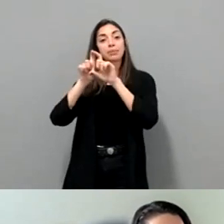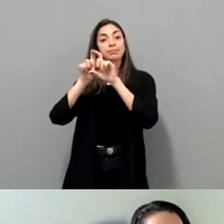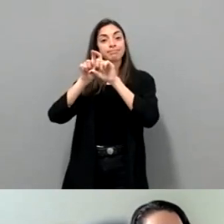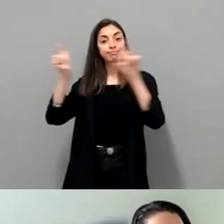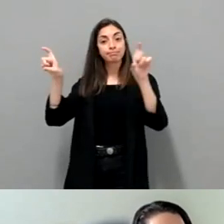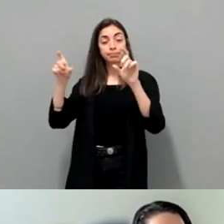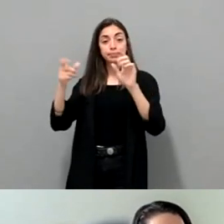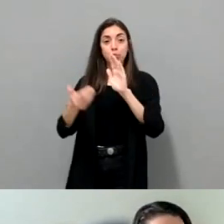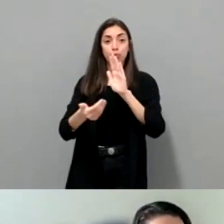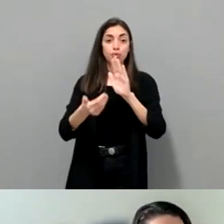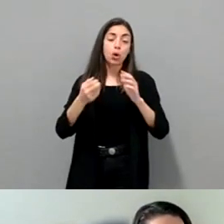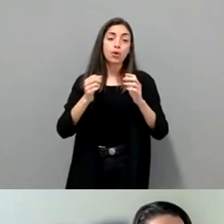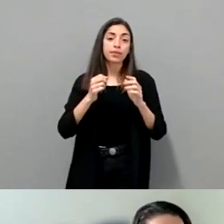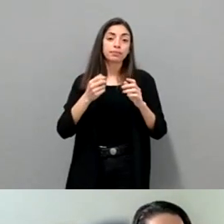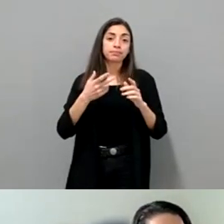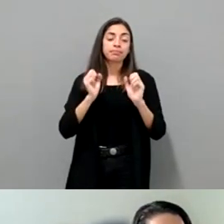desinstitucionalizaciones.